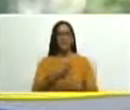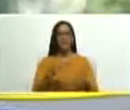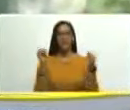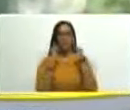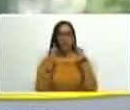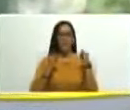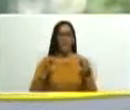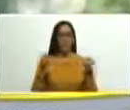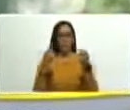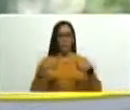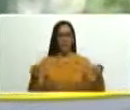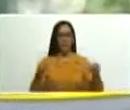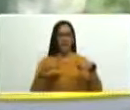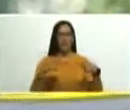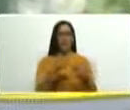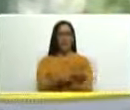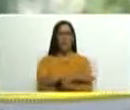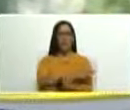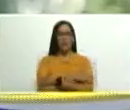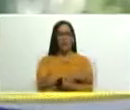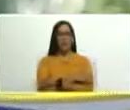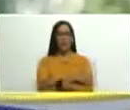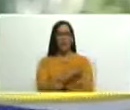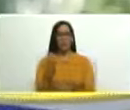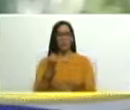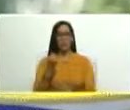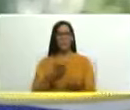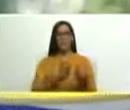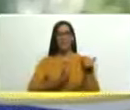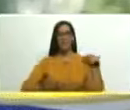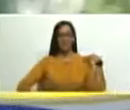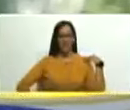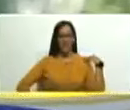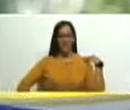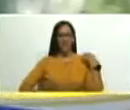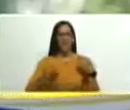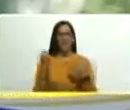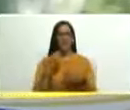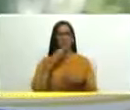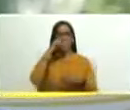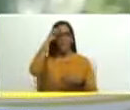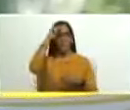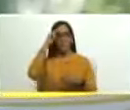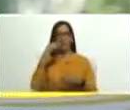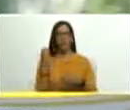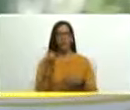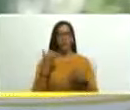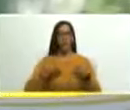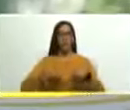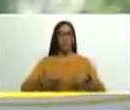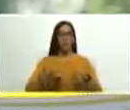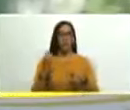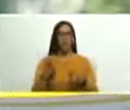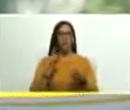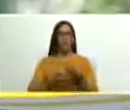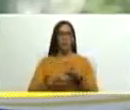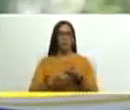cumpleaños, felicitarlo como presidente, como padre, como hijo, como